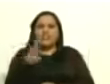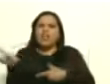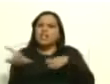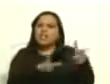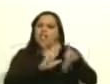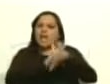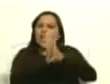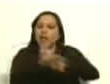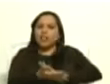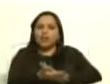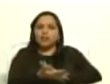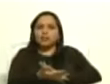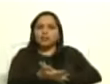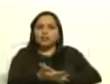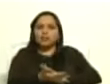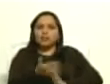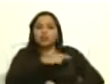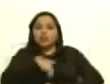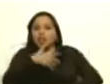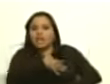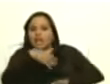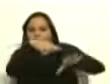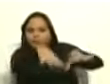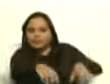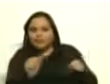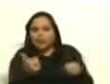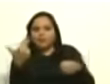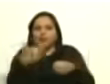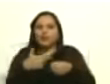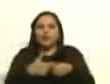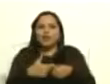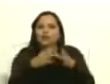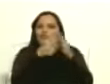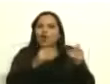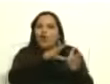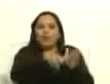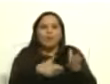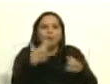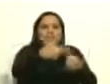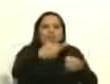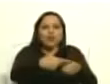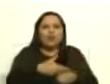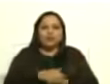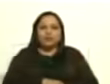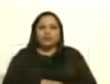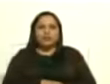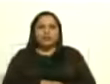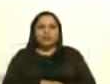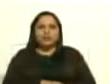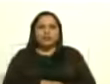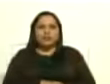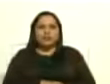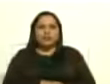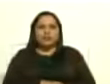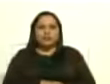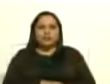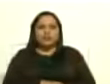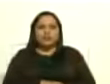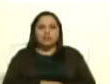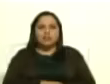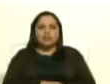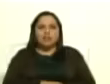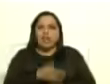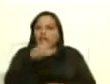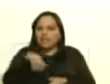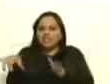colapsar. Nos habríamos hecho de ella, hubiéramos tomado todo su petróleo. Hubiera sido justo al lado,